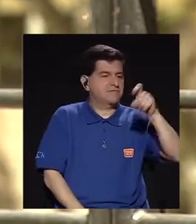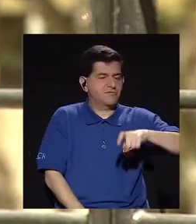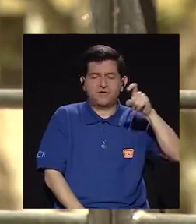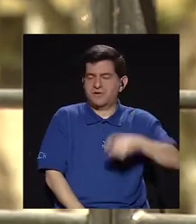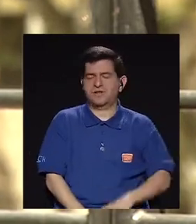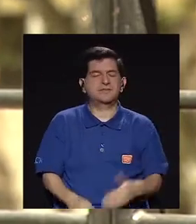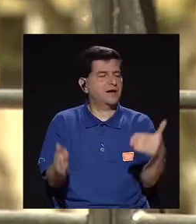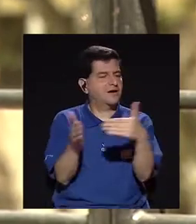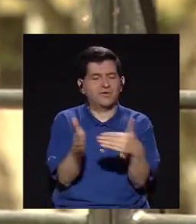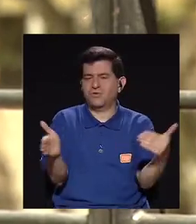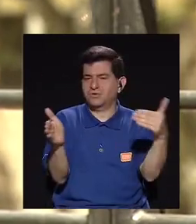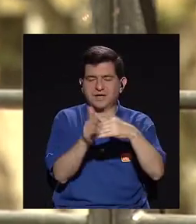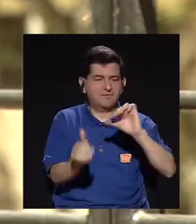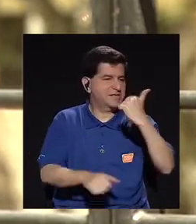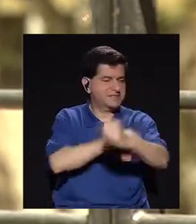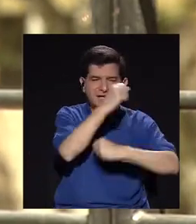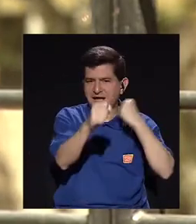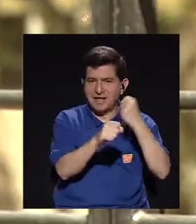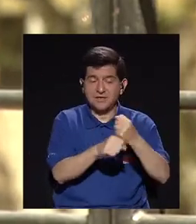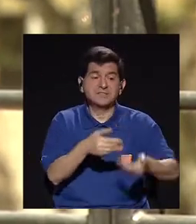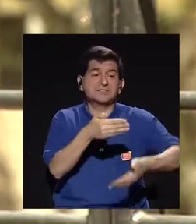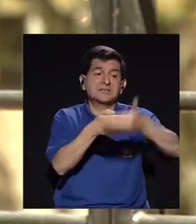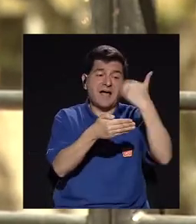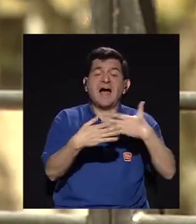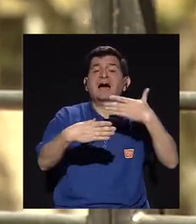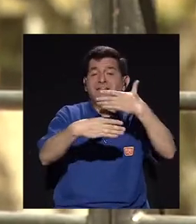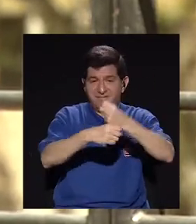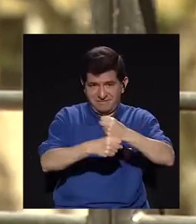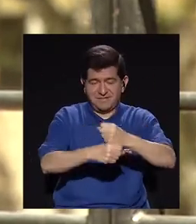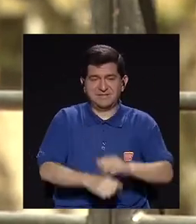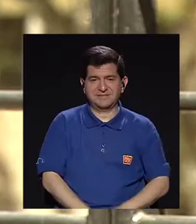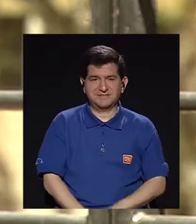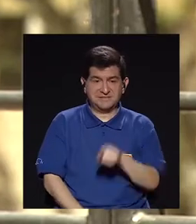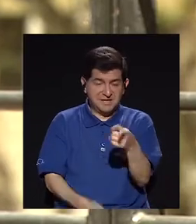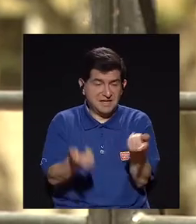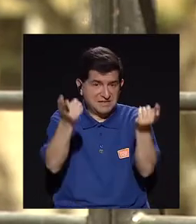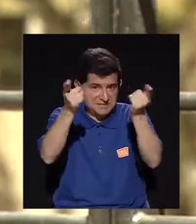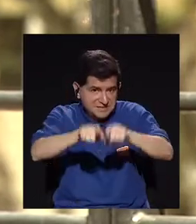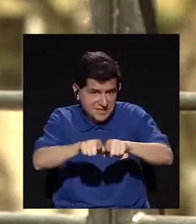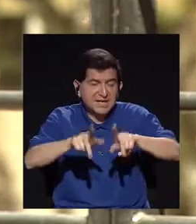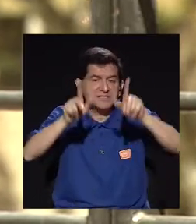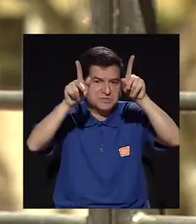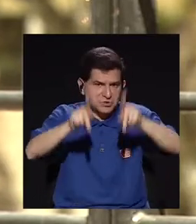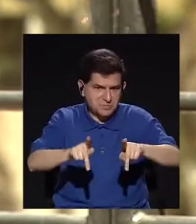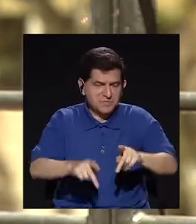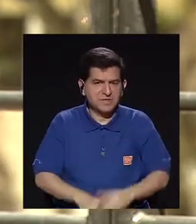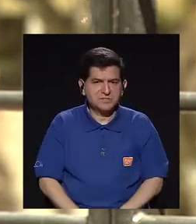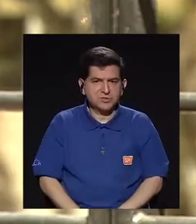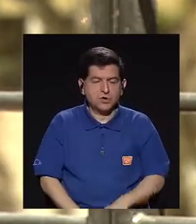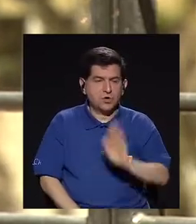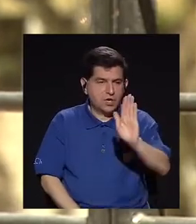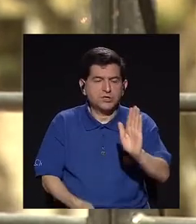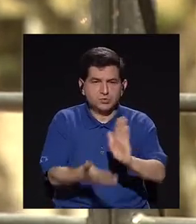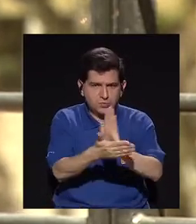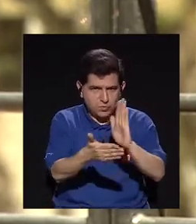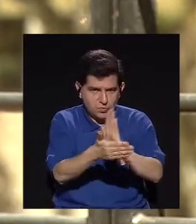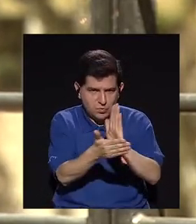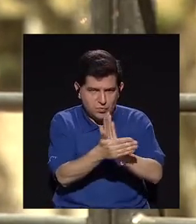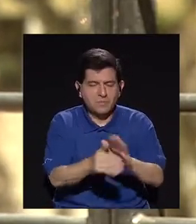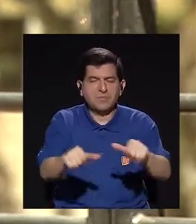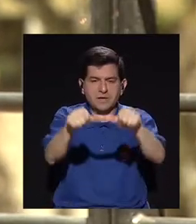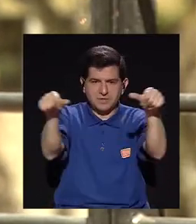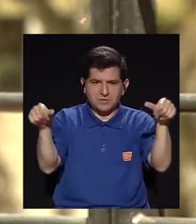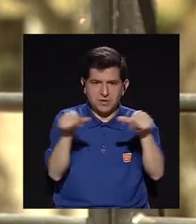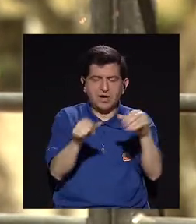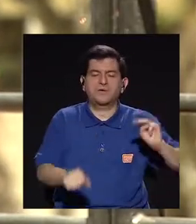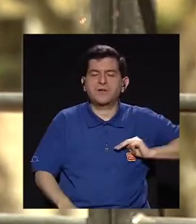no necesita hacer una revacunación cada 10 años como se hacía anteriormente. En este caso, lo que la persona tiene que hacer es llevar su carnet al